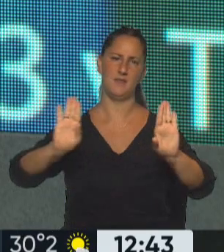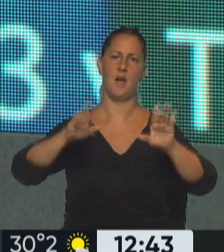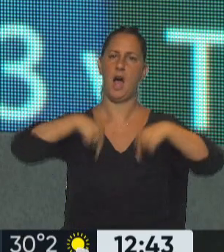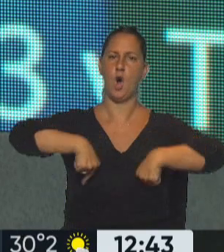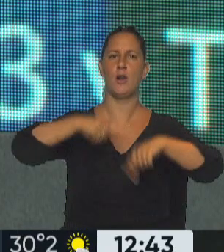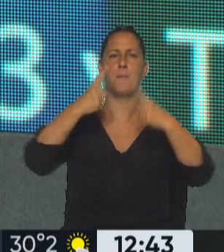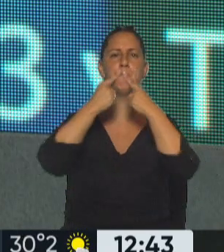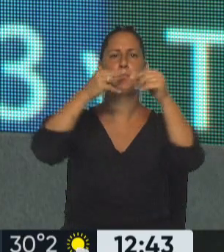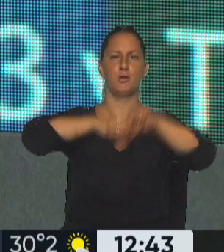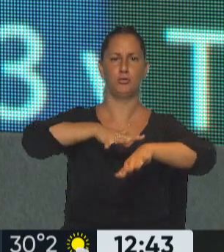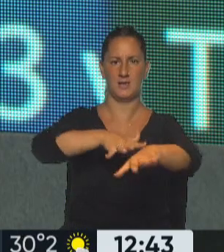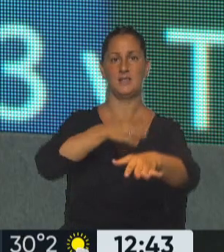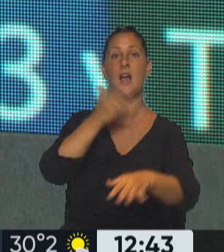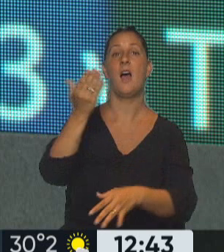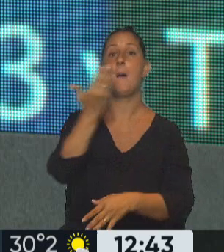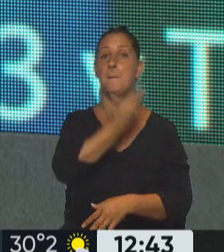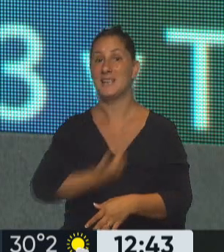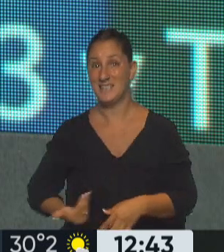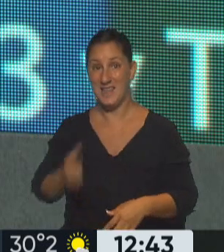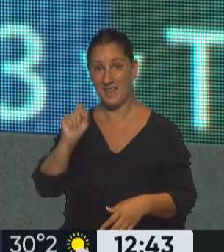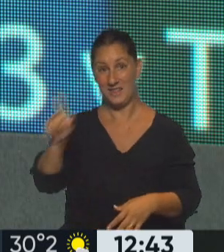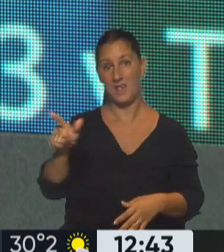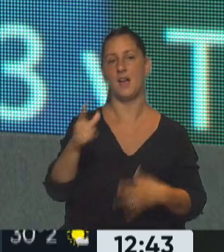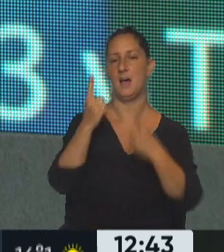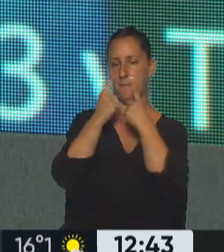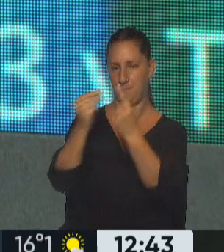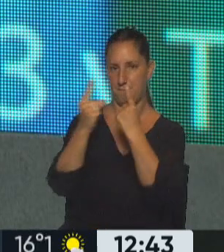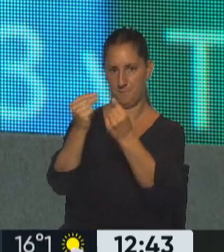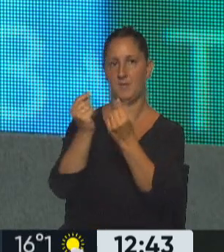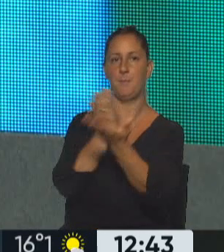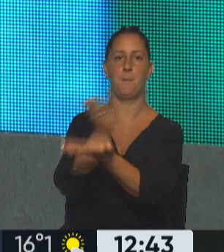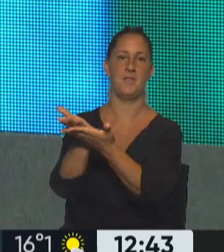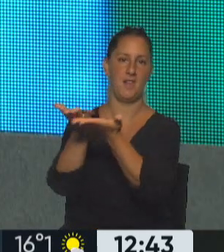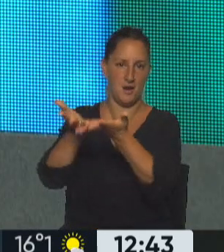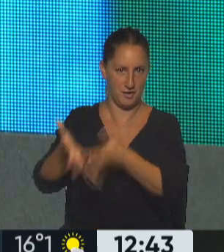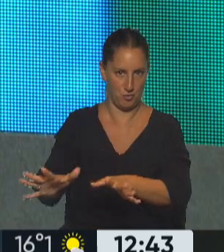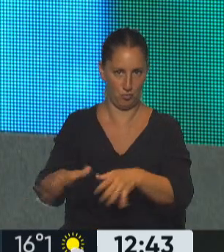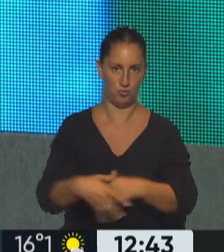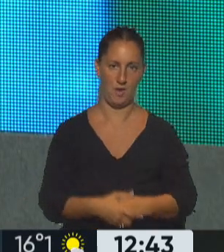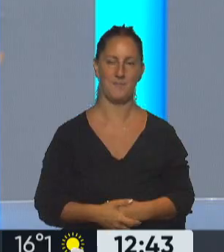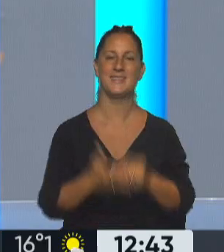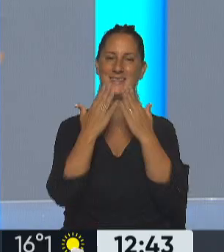señal de protesta pidiendo la renuncia, entre otras cuestiones, del propio presidente Guillermo Lasso, presidente de ese país. Gracias, Sandra. Gracias.